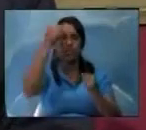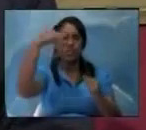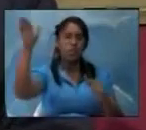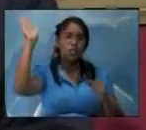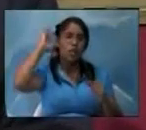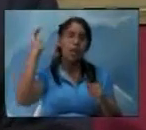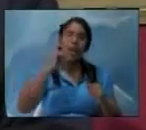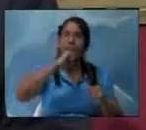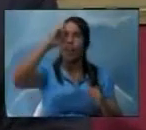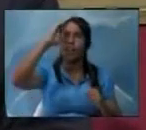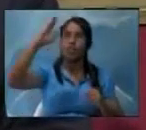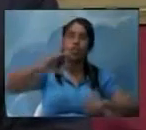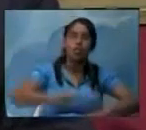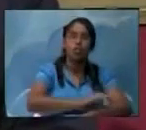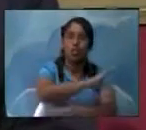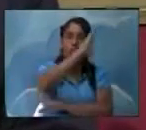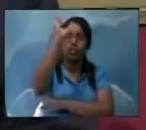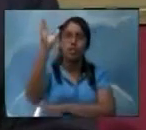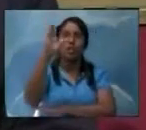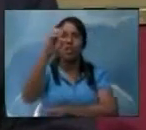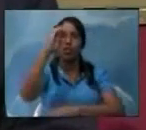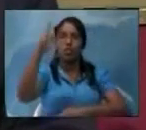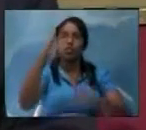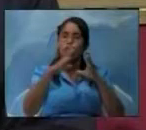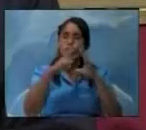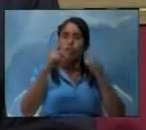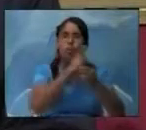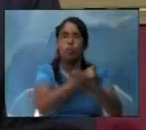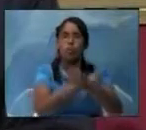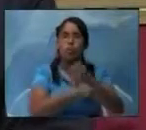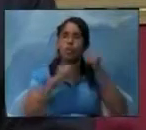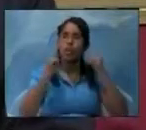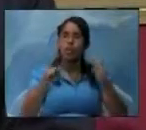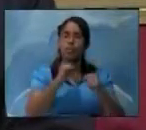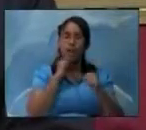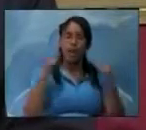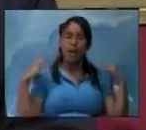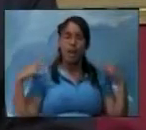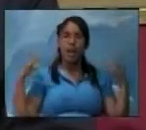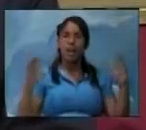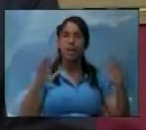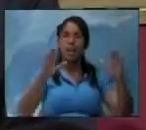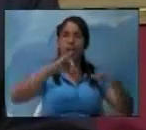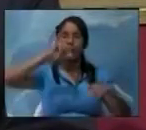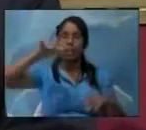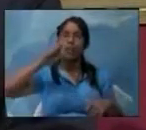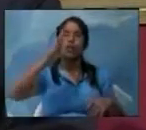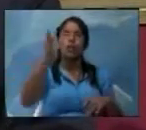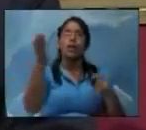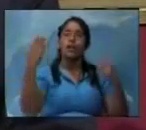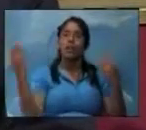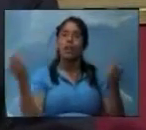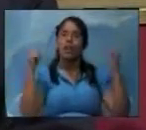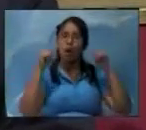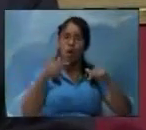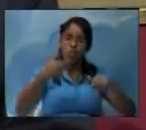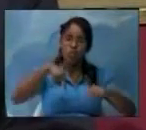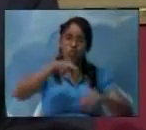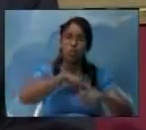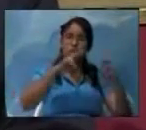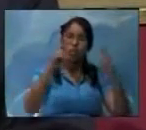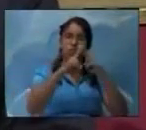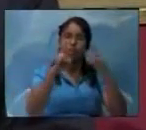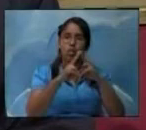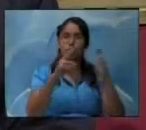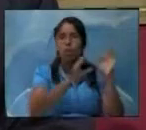que era el Dios de los cielos, el Dios todopoderoso. Era el ángel de Jehová, que hoy nosotros lo